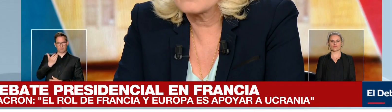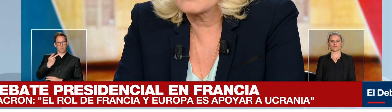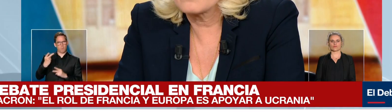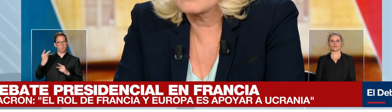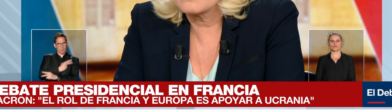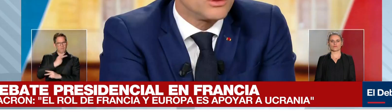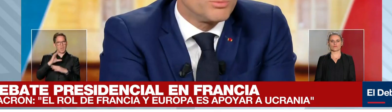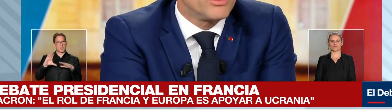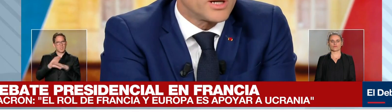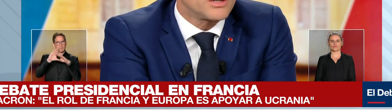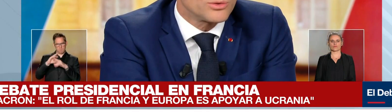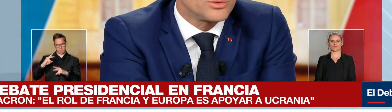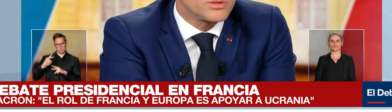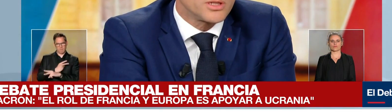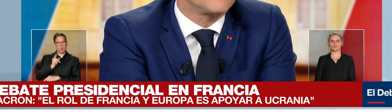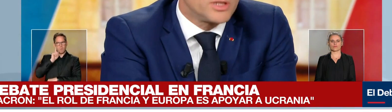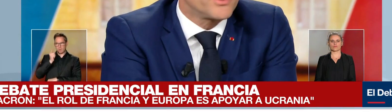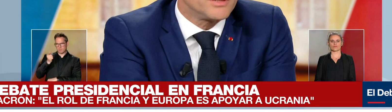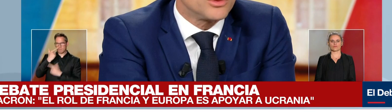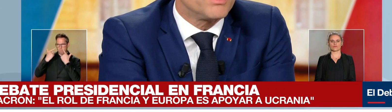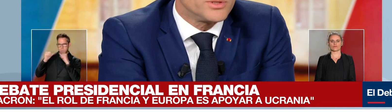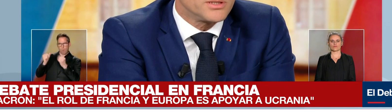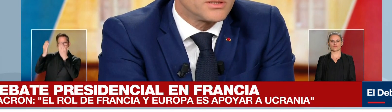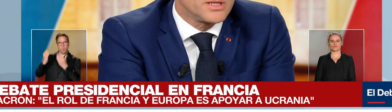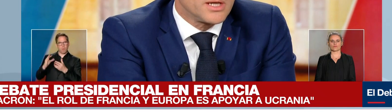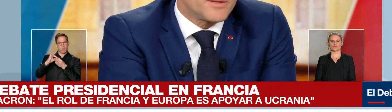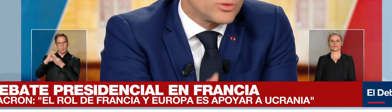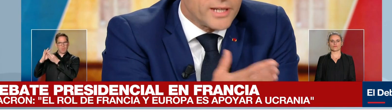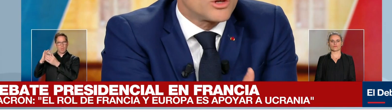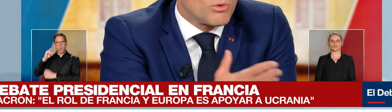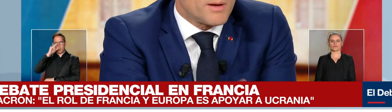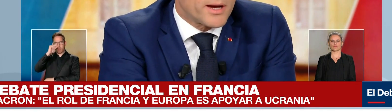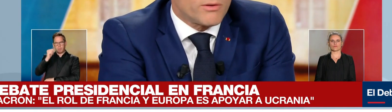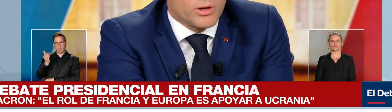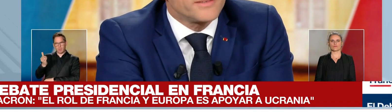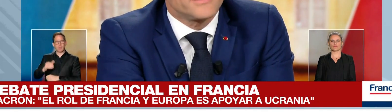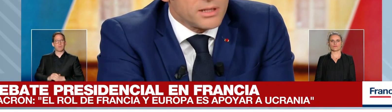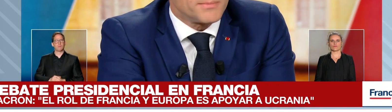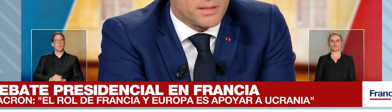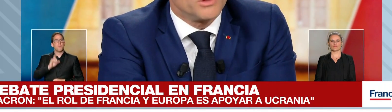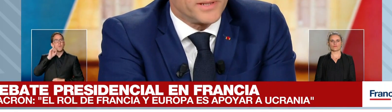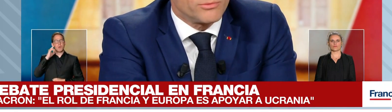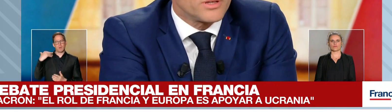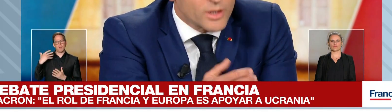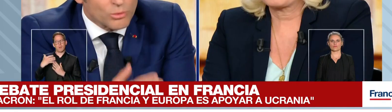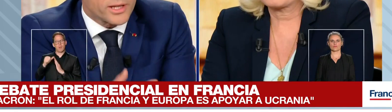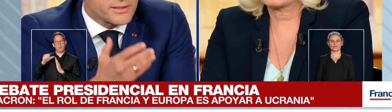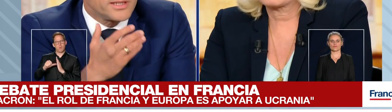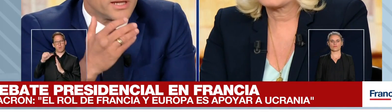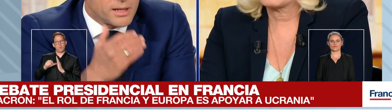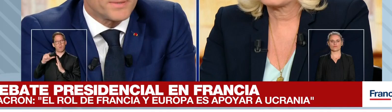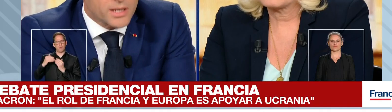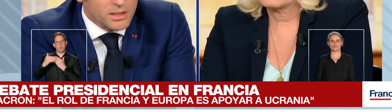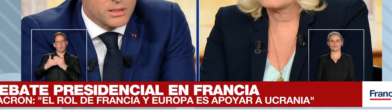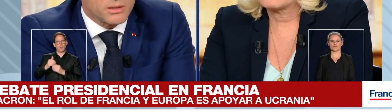es una mala noticia, porque usted depende del poder ruso y usted depende del señor Putin. Porque después de unos meses de haber dicho